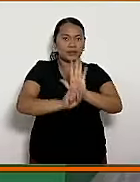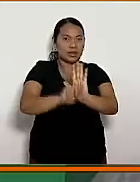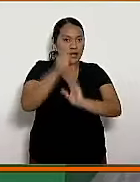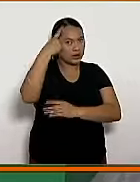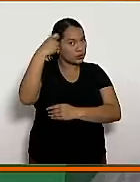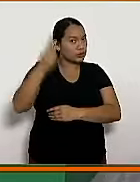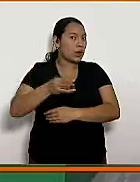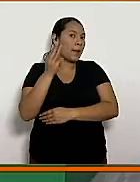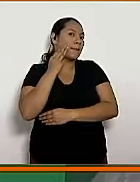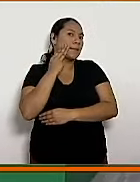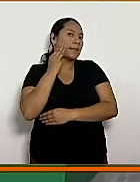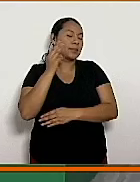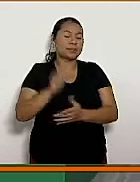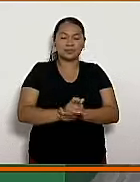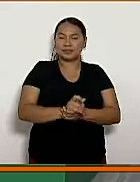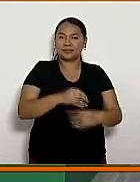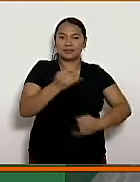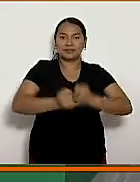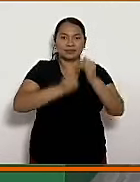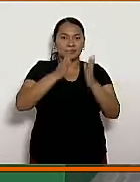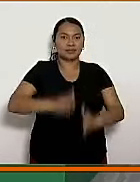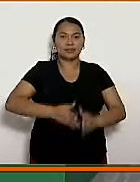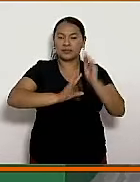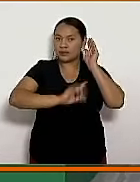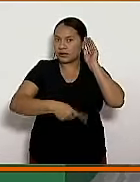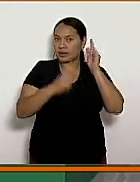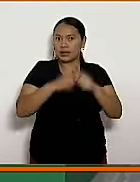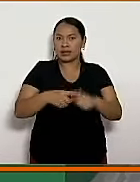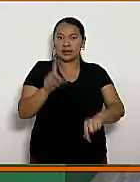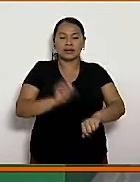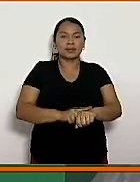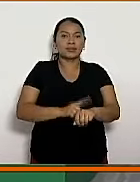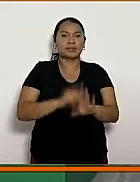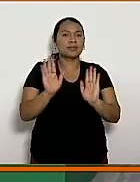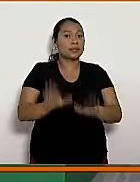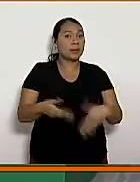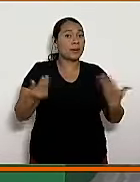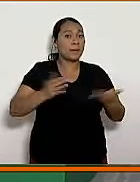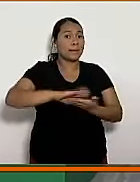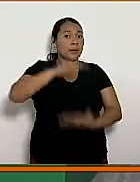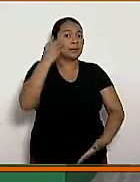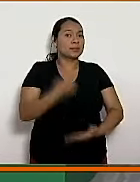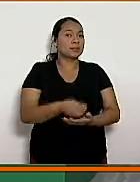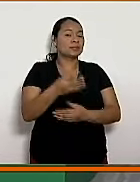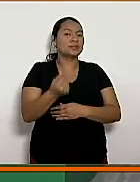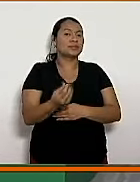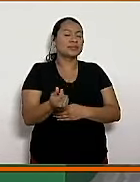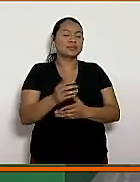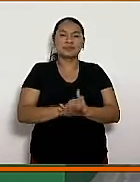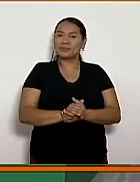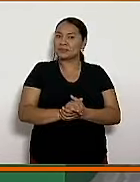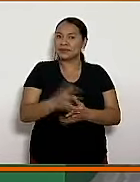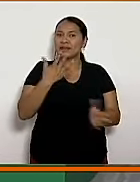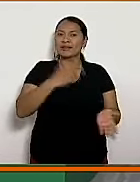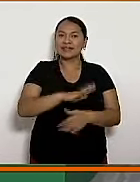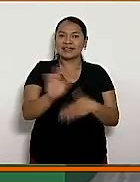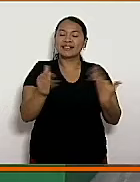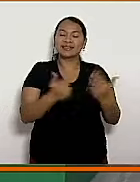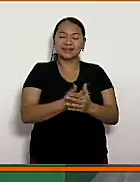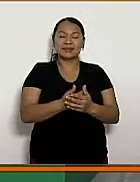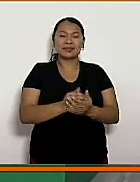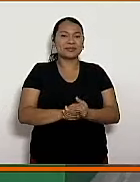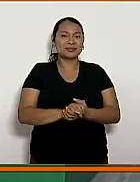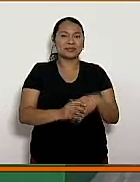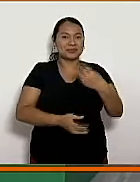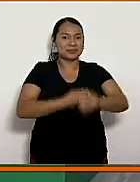símbolo de sueños madre. Si eres jugador para Multi-X, daremos a conocer cómo se multiplica tu dinero. Te deseamos mucha suerte.